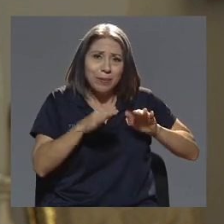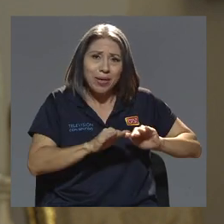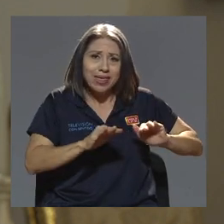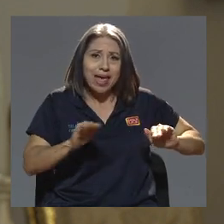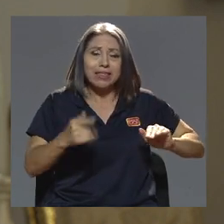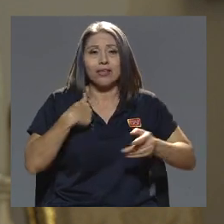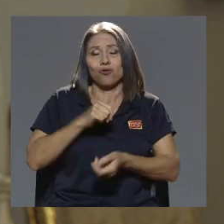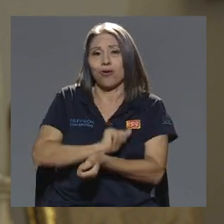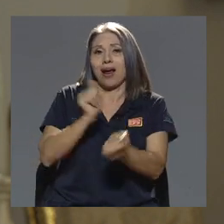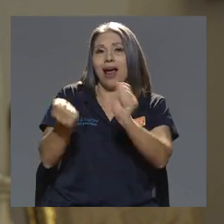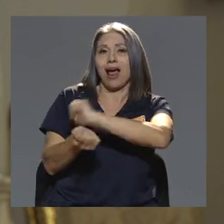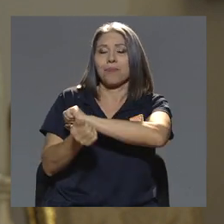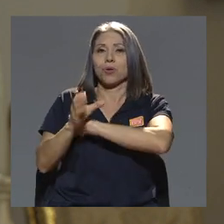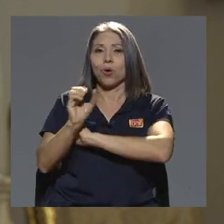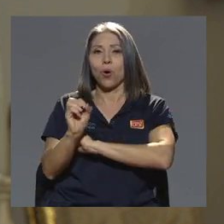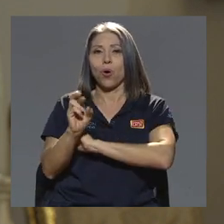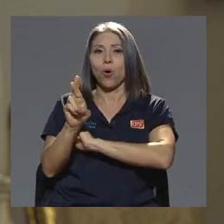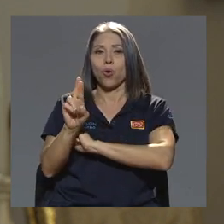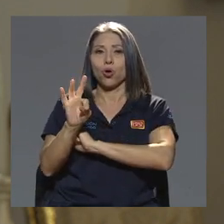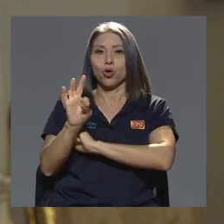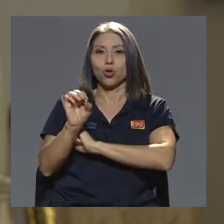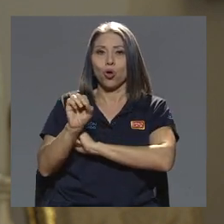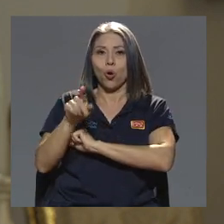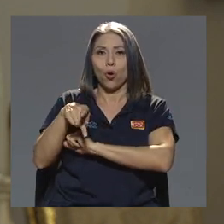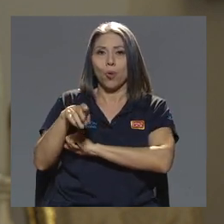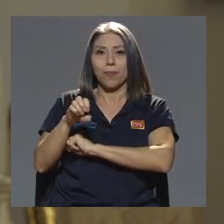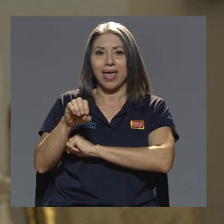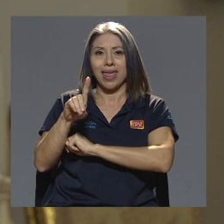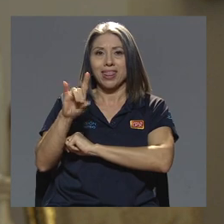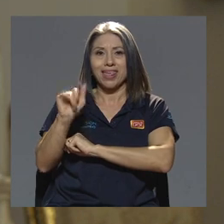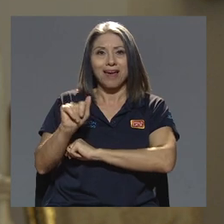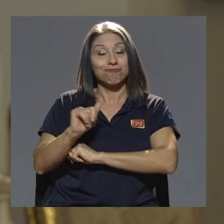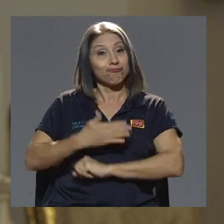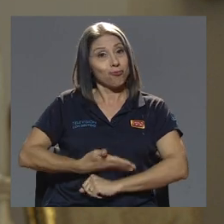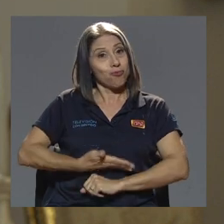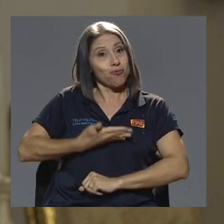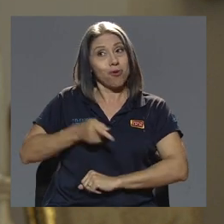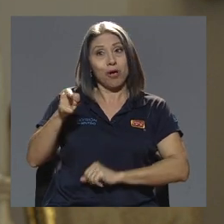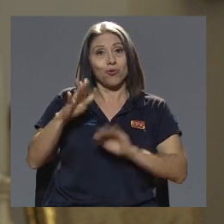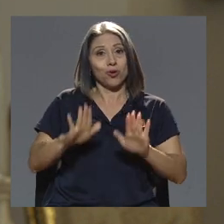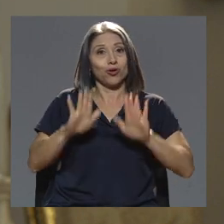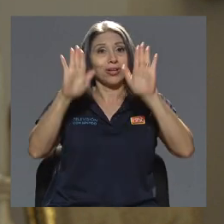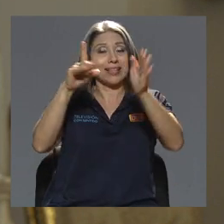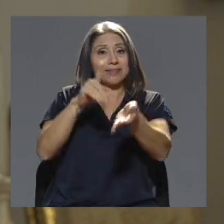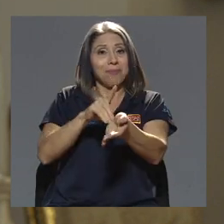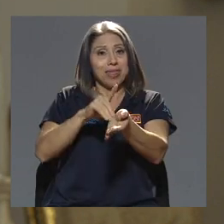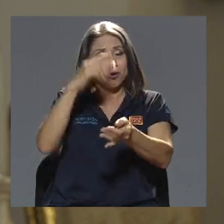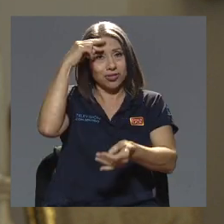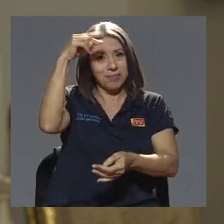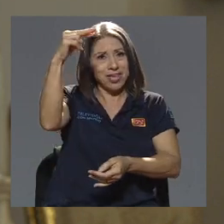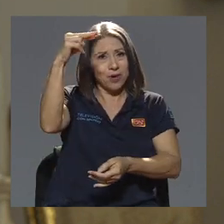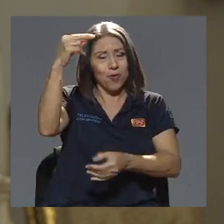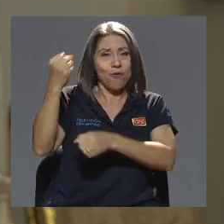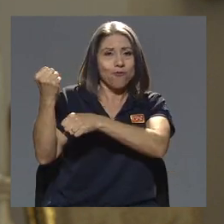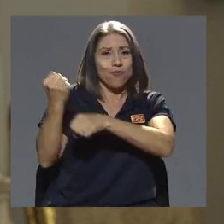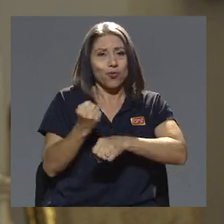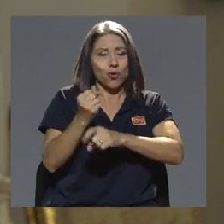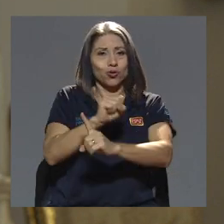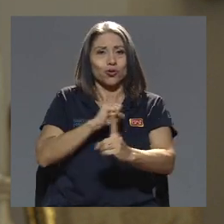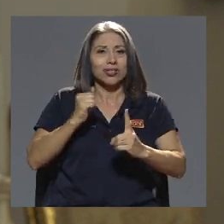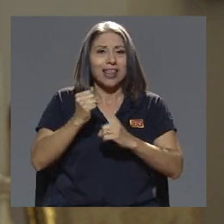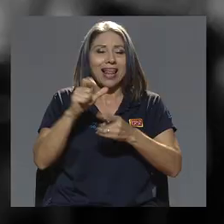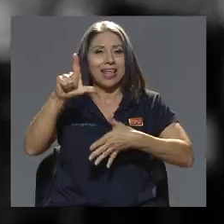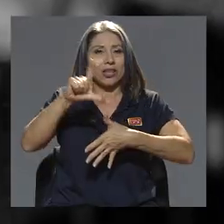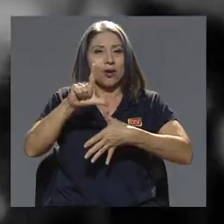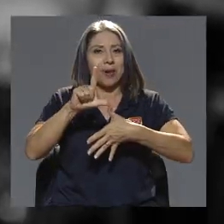en la ortopedia, y Modesta aparte fue uno de los grandes médicos de México, que fundó la Sociedad Latinoamericana